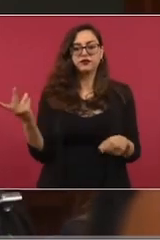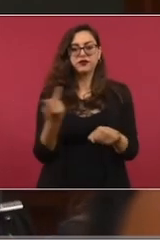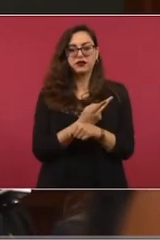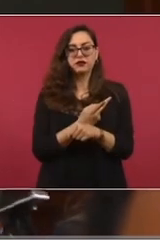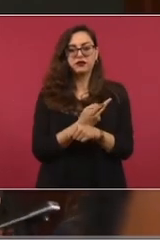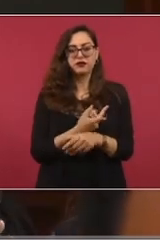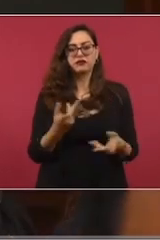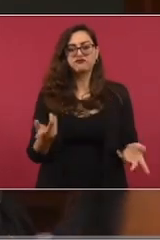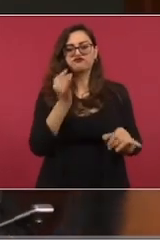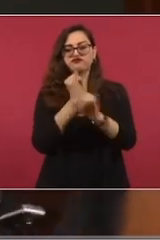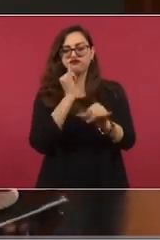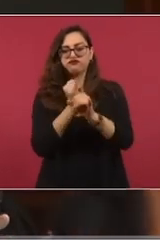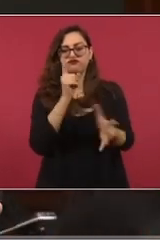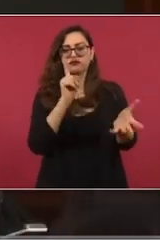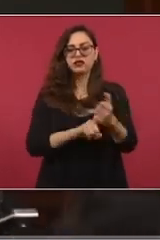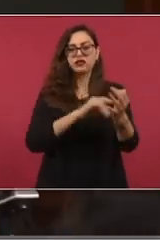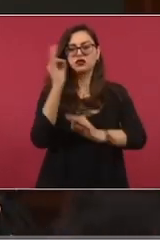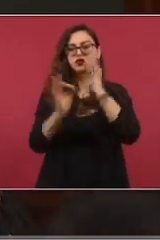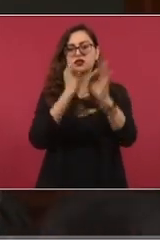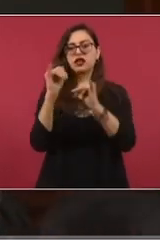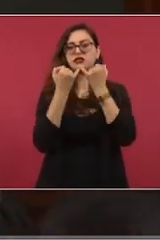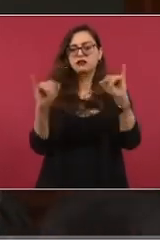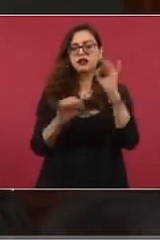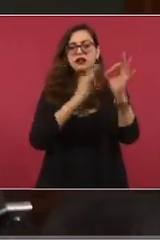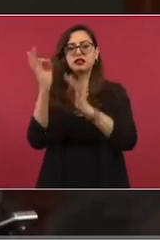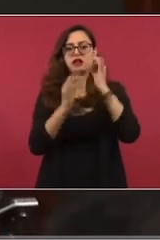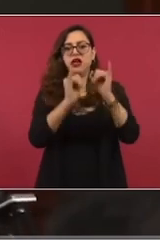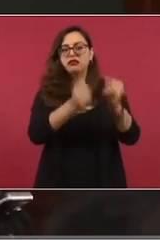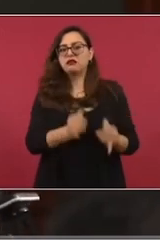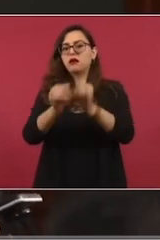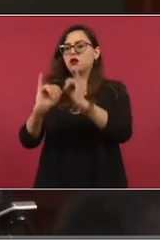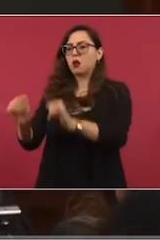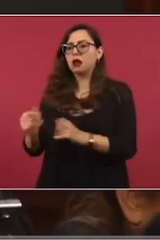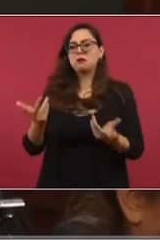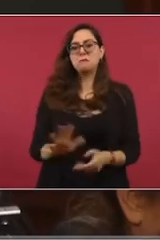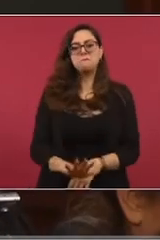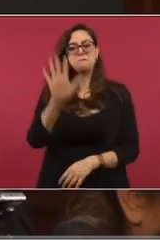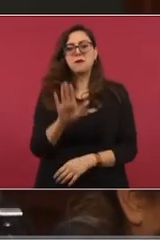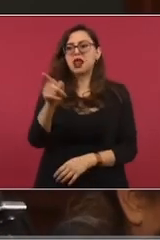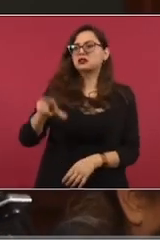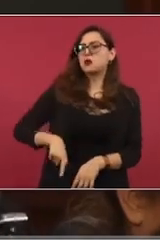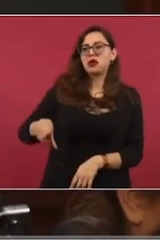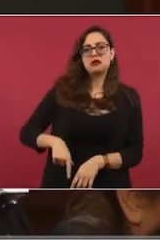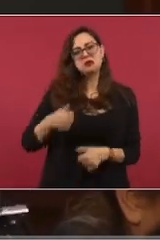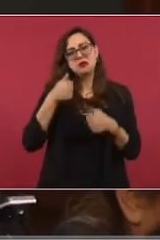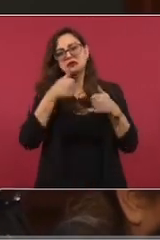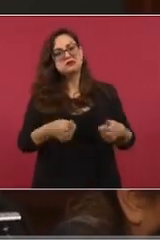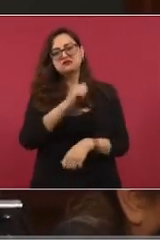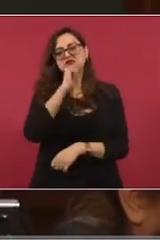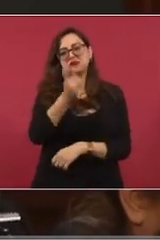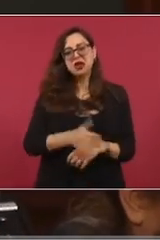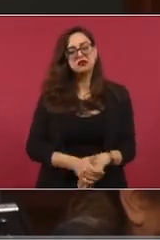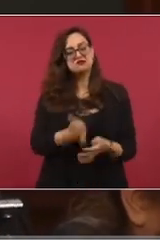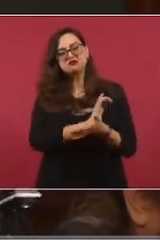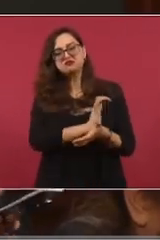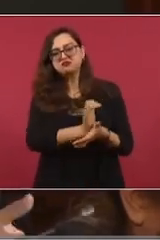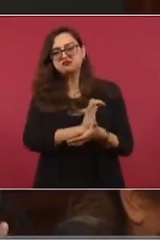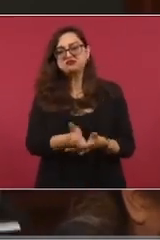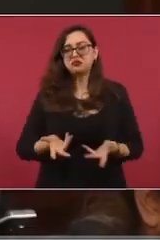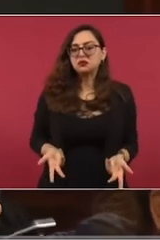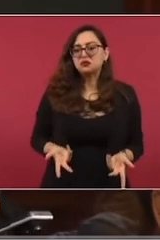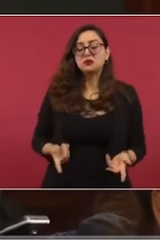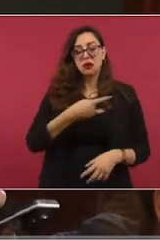hacia los medios independientes autónomos sobre todo ahorita que hay una gran este ola de jóvenes muy talentosos en serio muy preparados